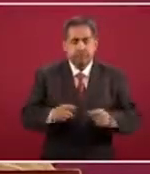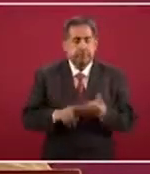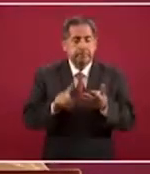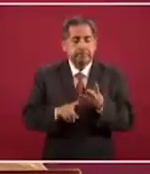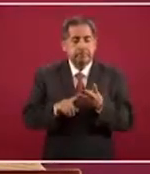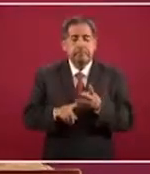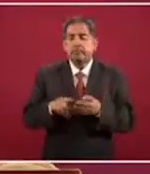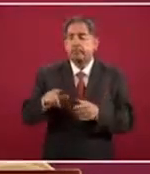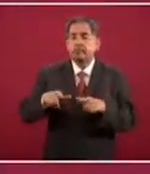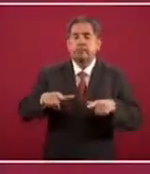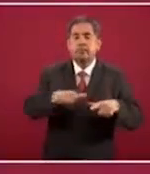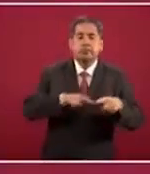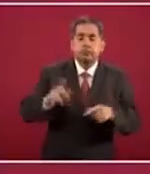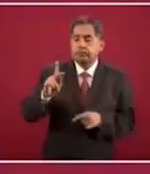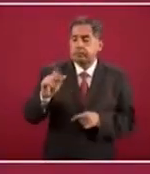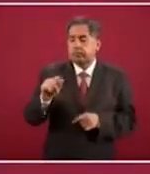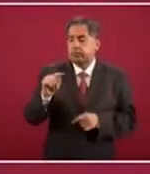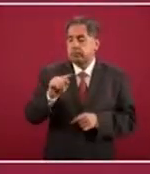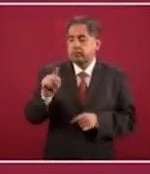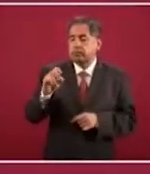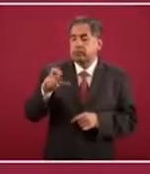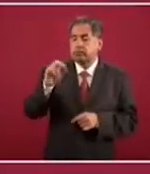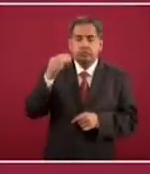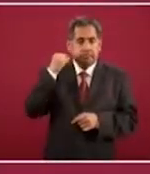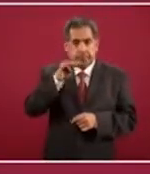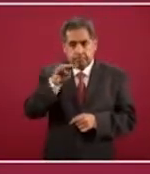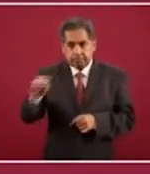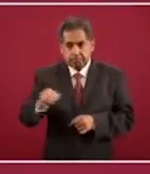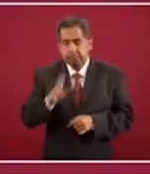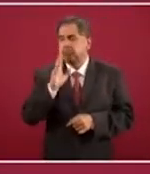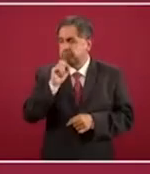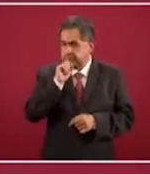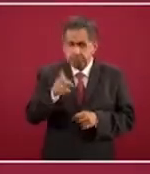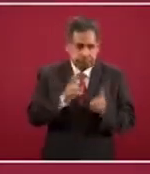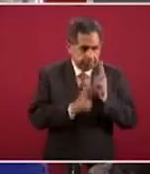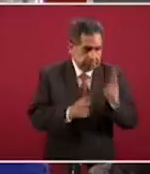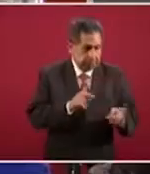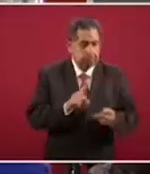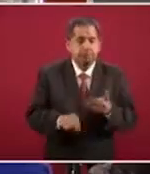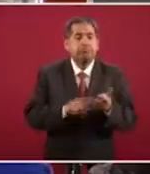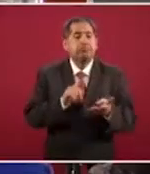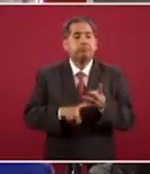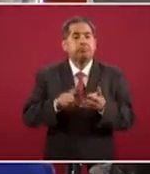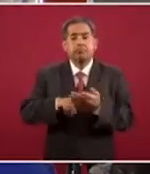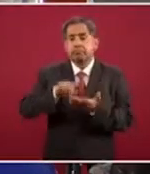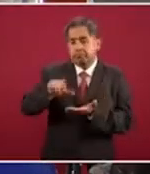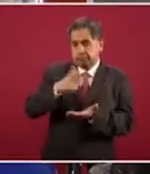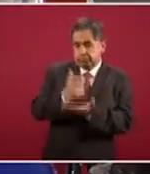del Lago de Pátzcuaro, con los movimientos ambientalistas muy vigorosos de Jalapa, Veracruz,